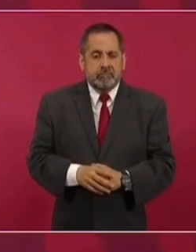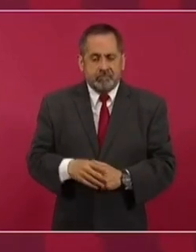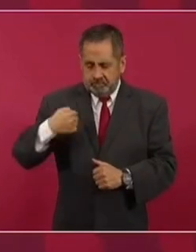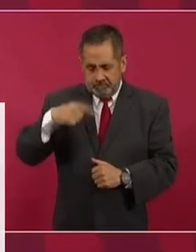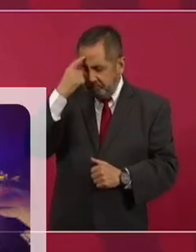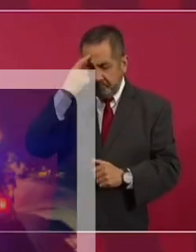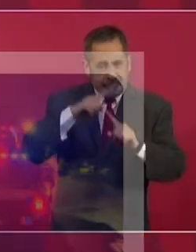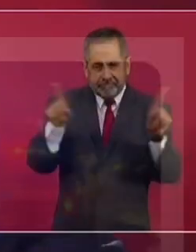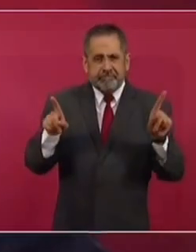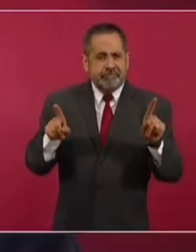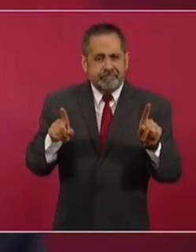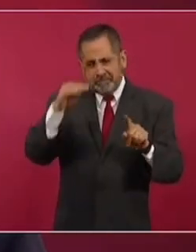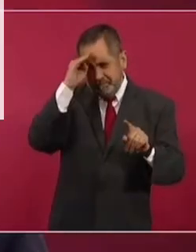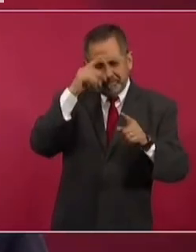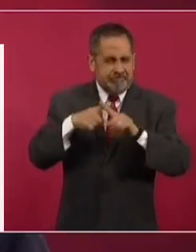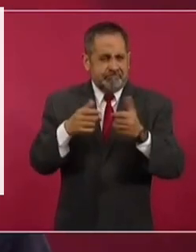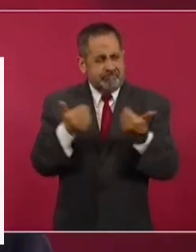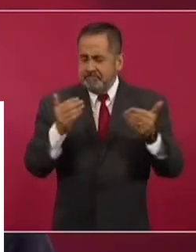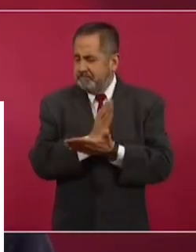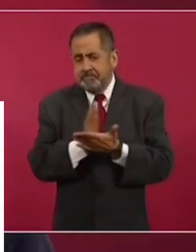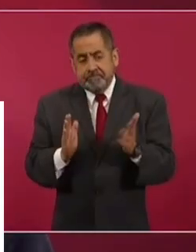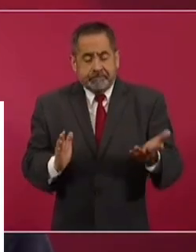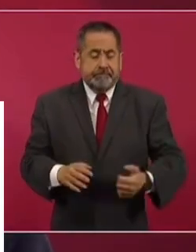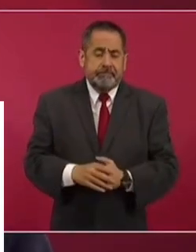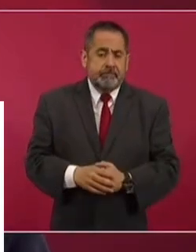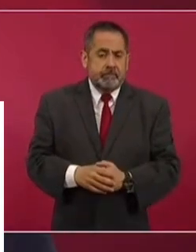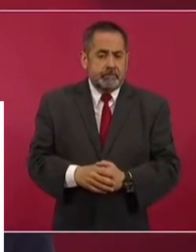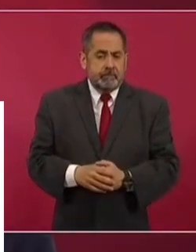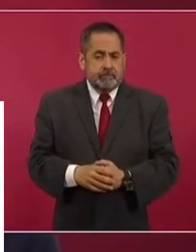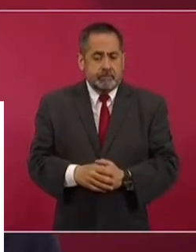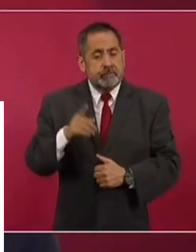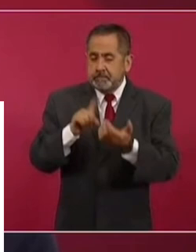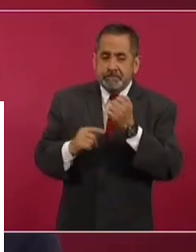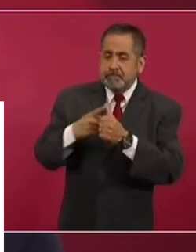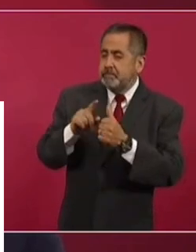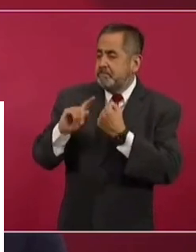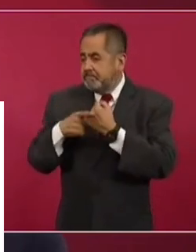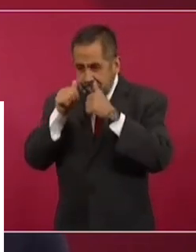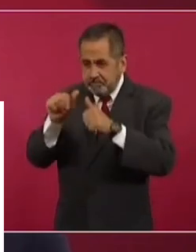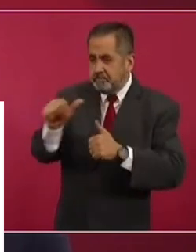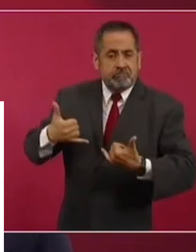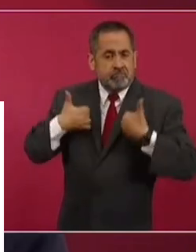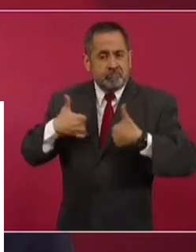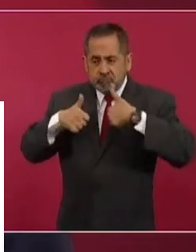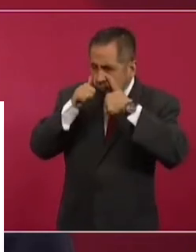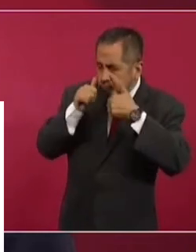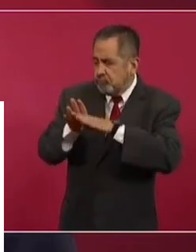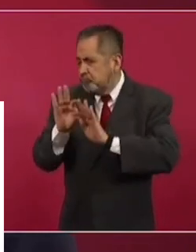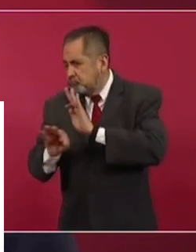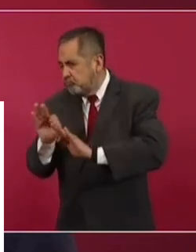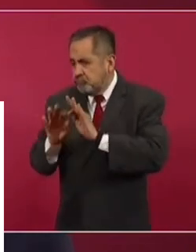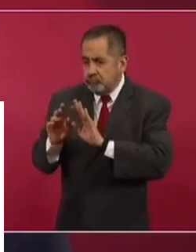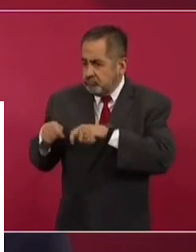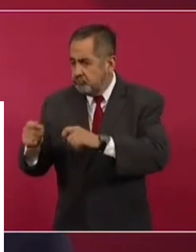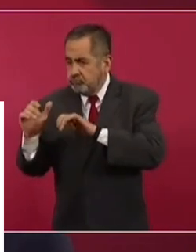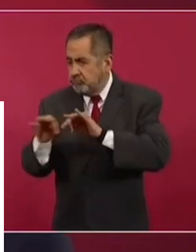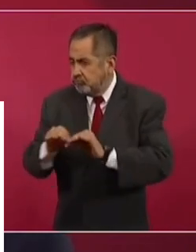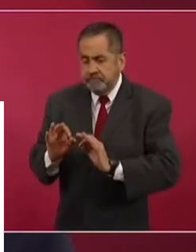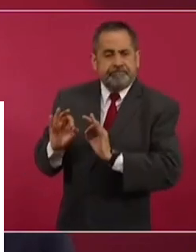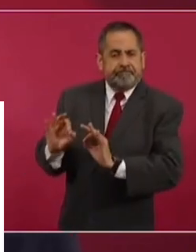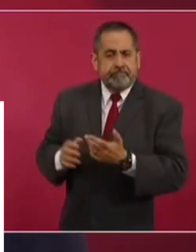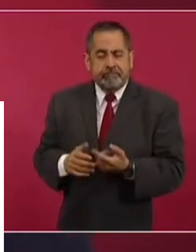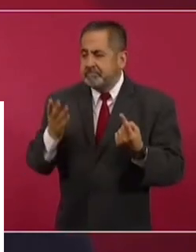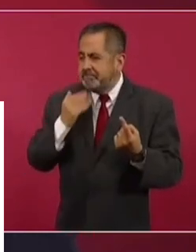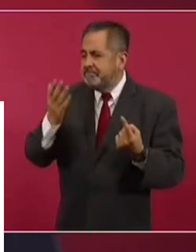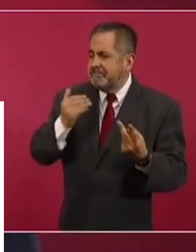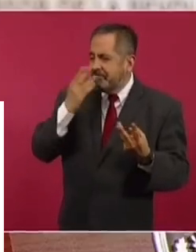Porque tenemos maneras distintas de pensar. Si no se atiende a los jóvenes, si no hay trabajo,